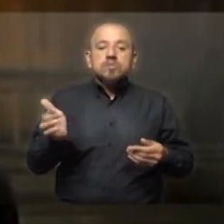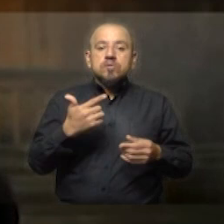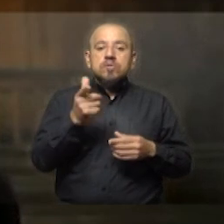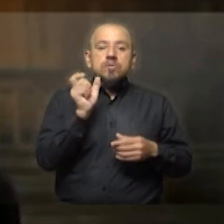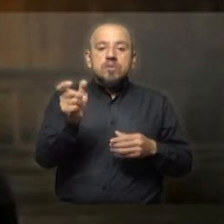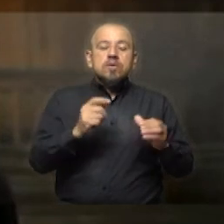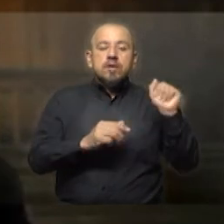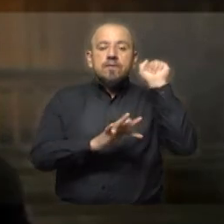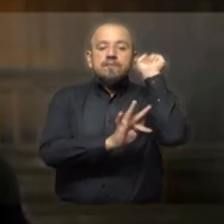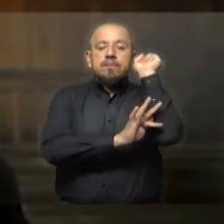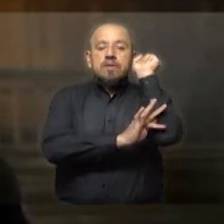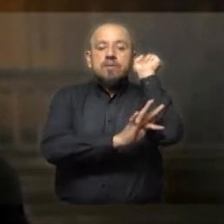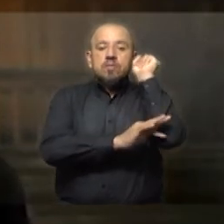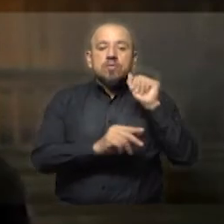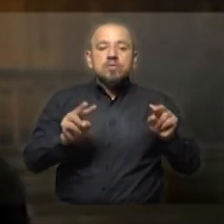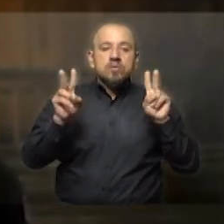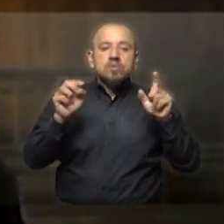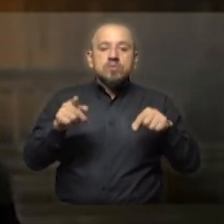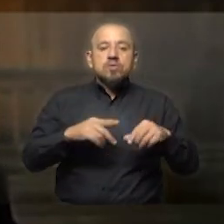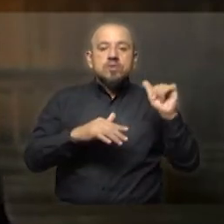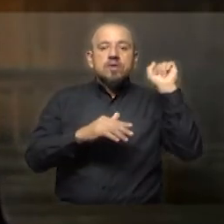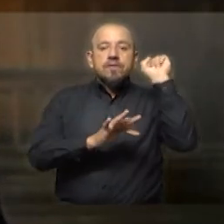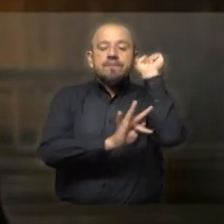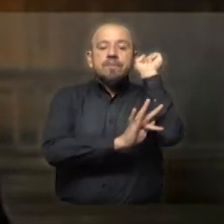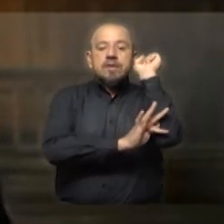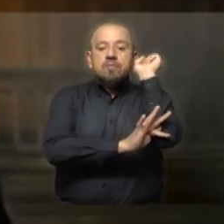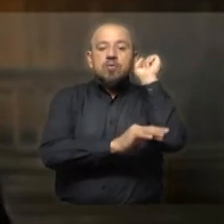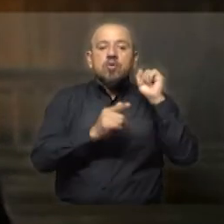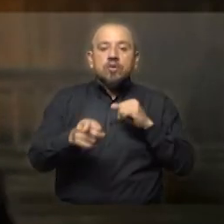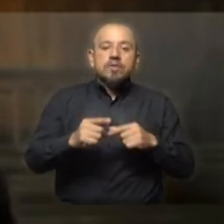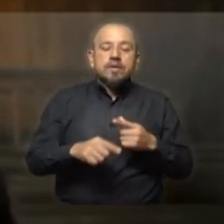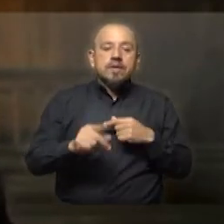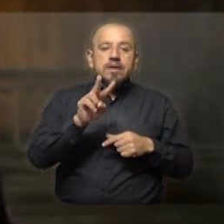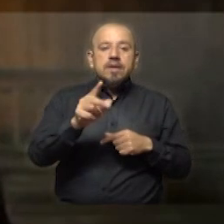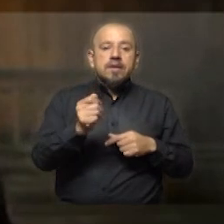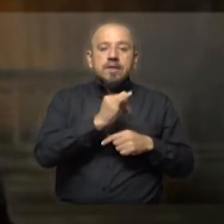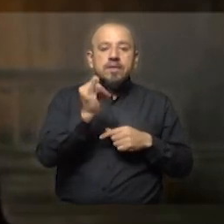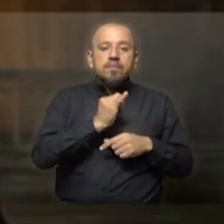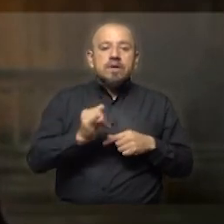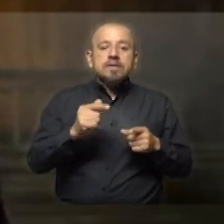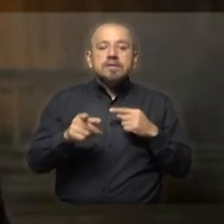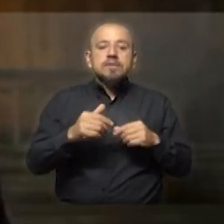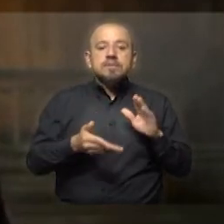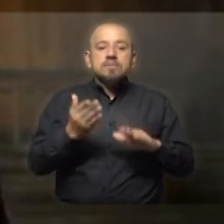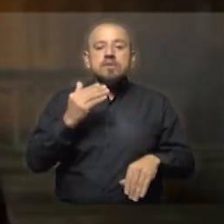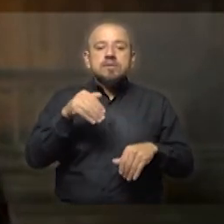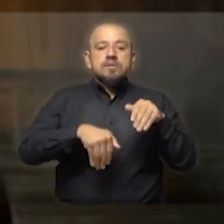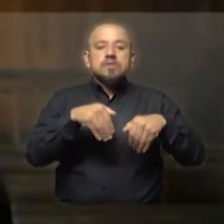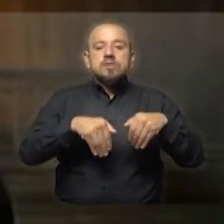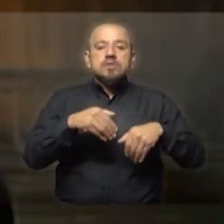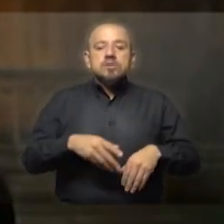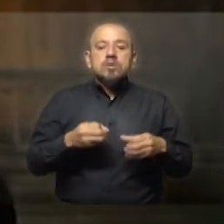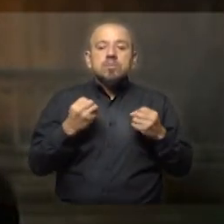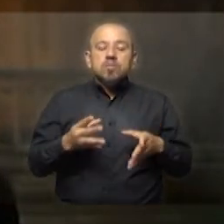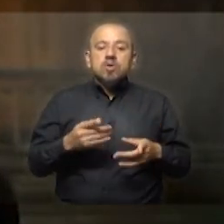feminismo en el título sobre feminismo de las Ferreira va mucho más allá del sufragio ya que